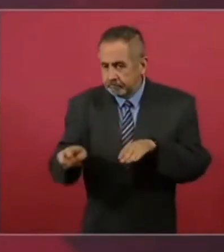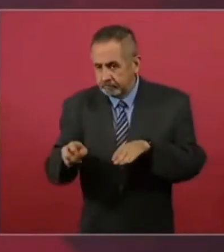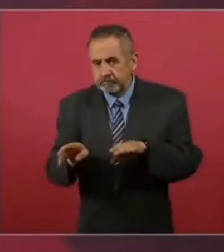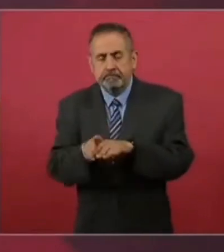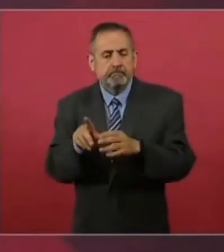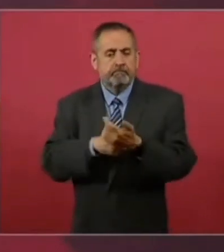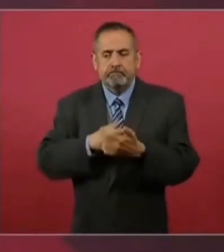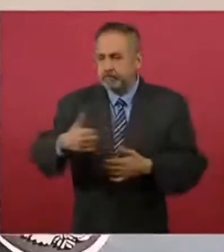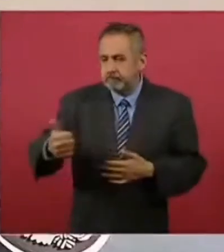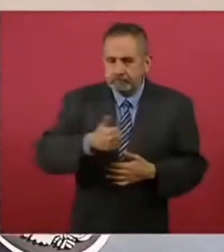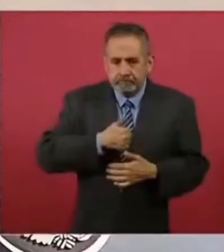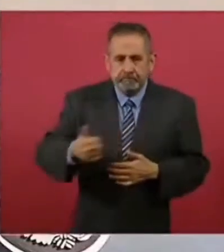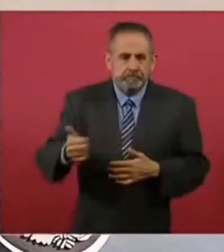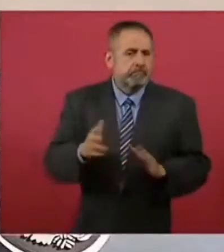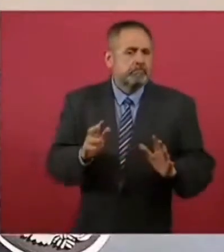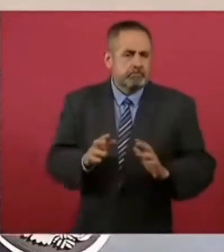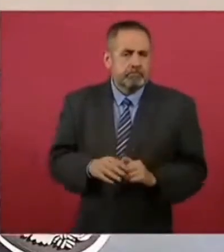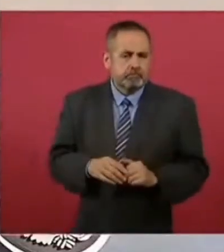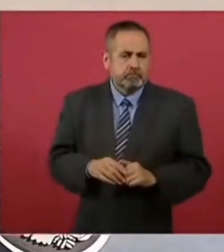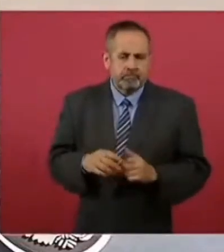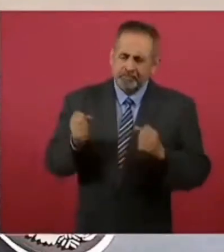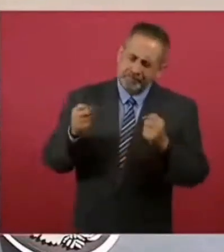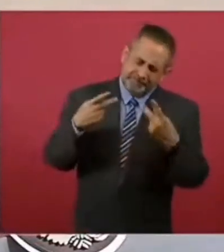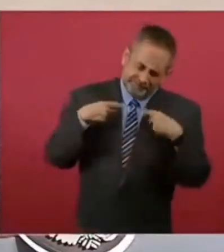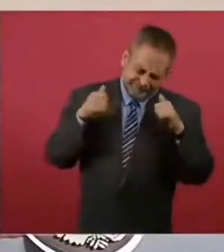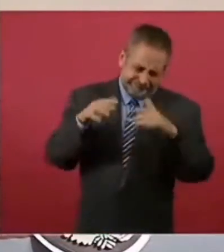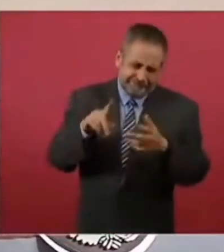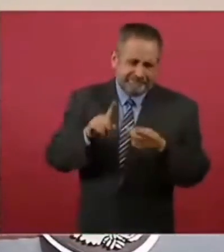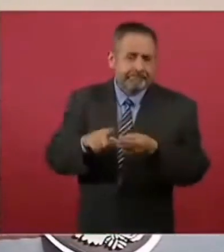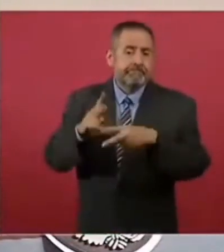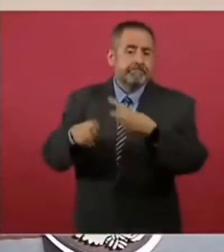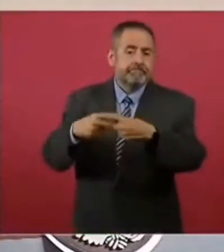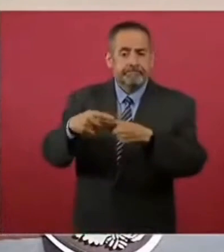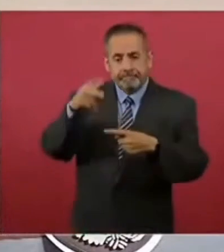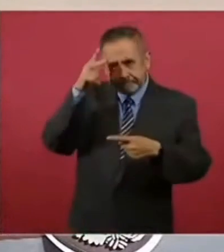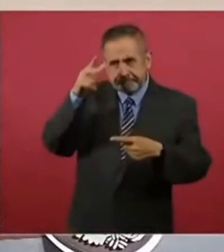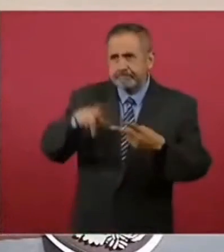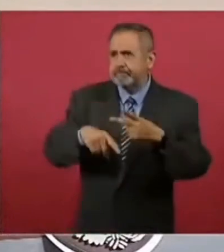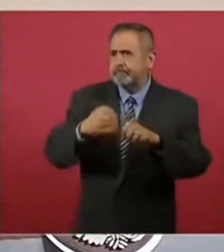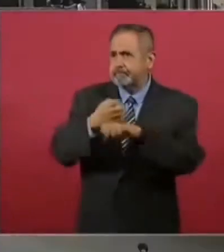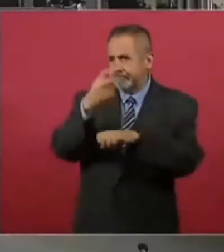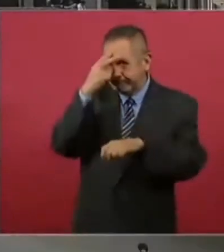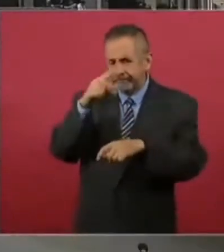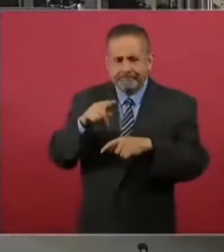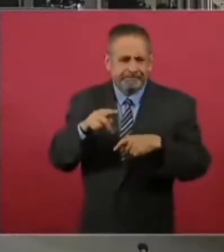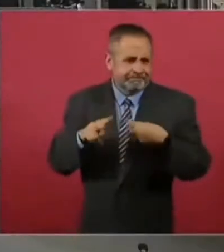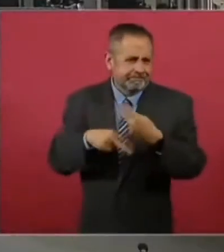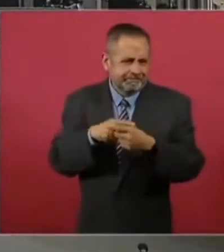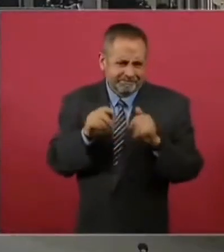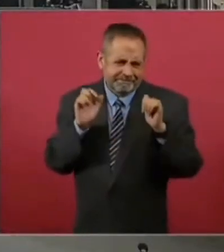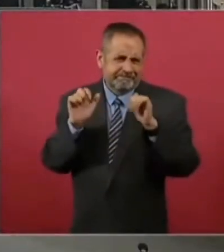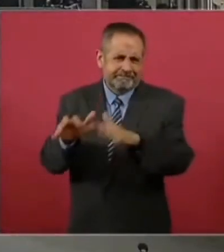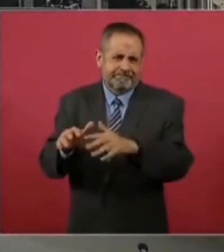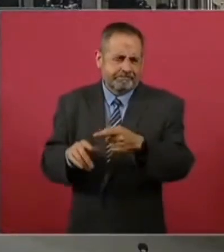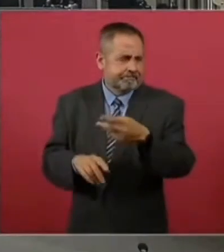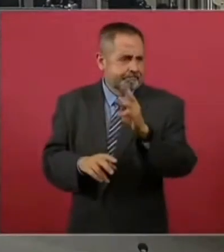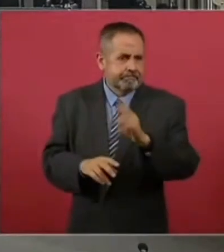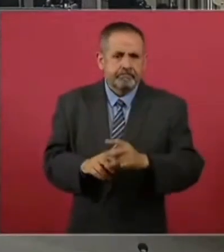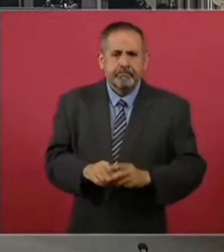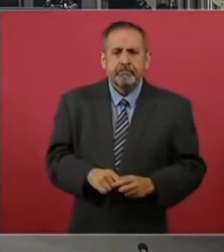pueblos. Pero llegaron trabajadores de Hidalgo, del Estado de México,